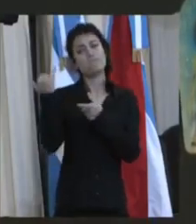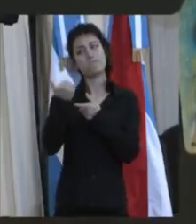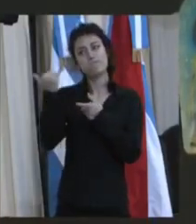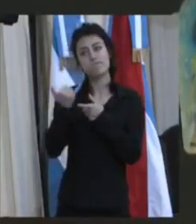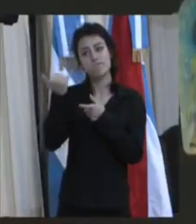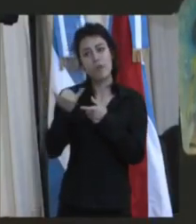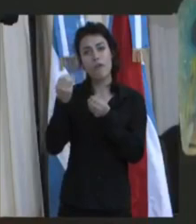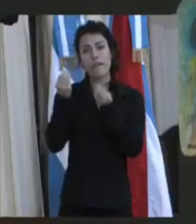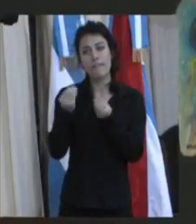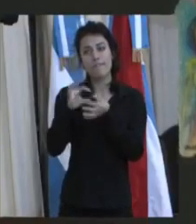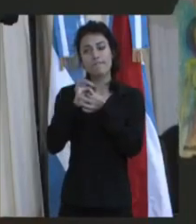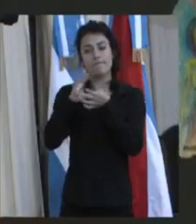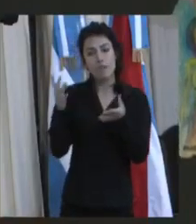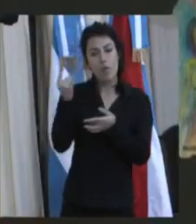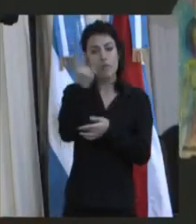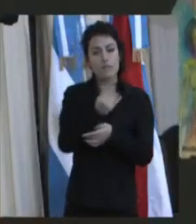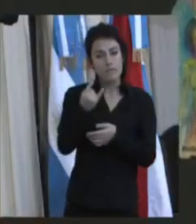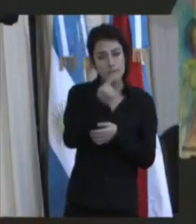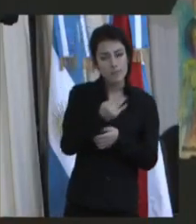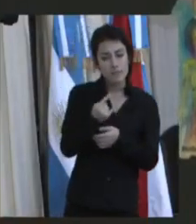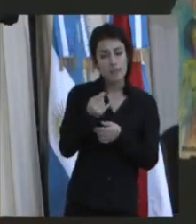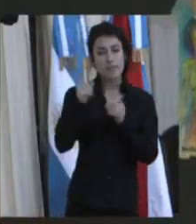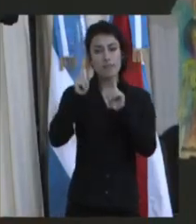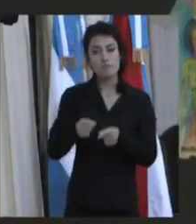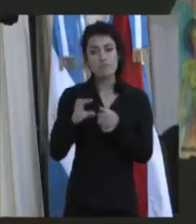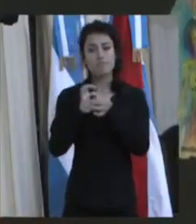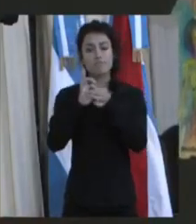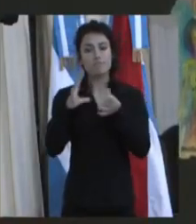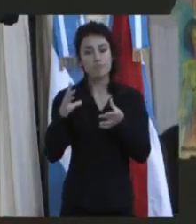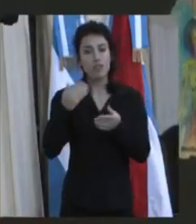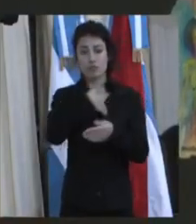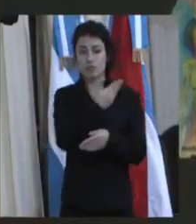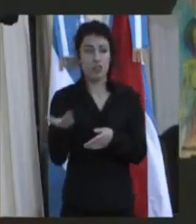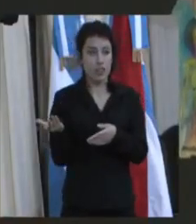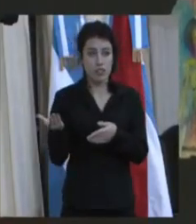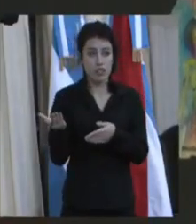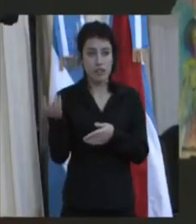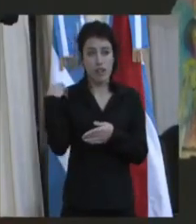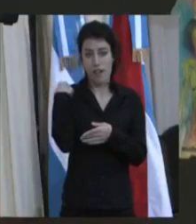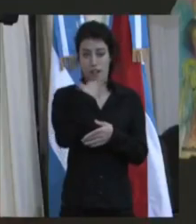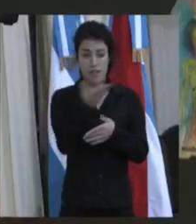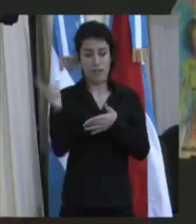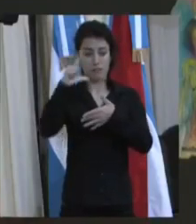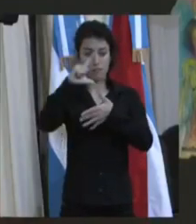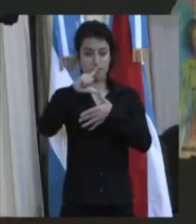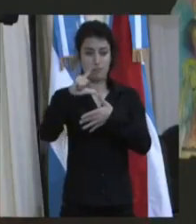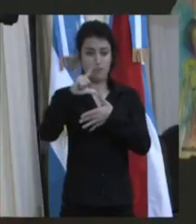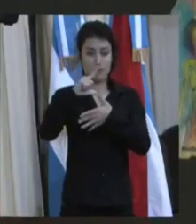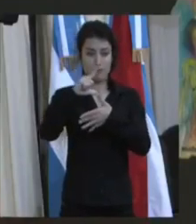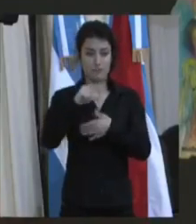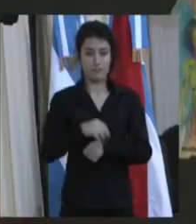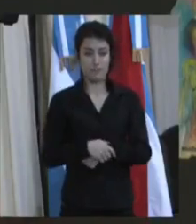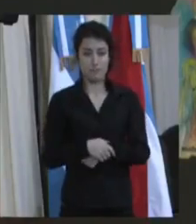de democratizar universidades y de democratizar también la sociedad toda, de latinoamericanizarla, podríamos